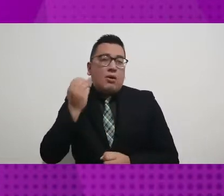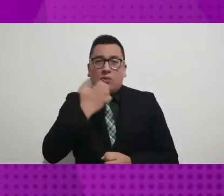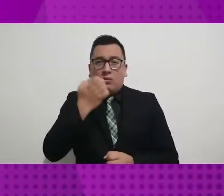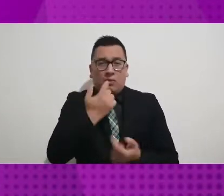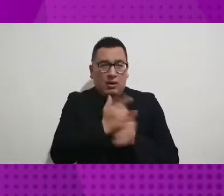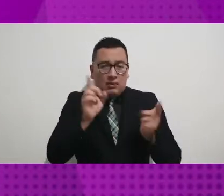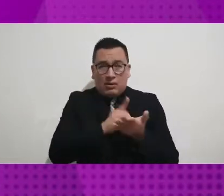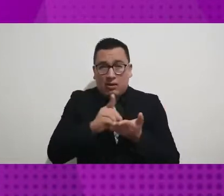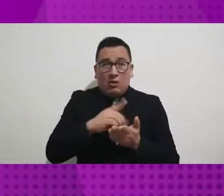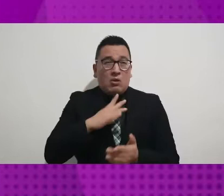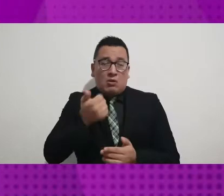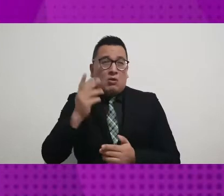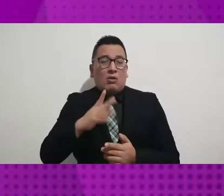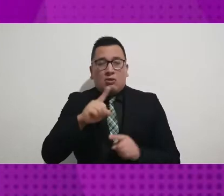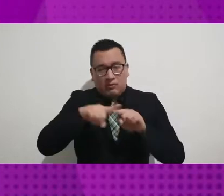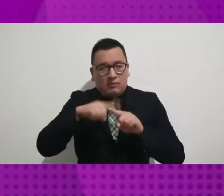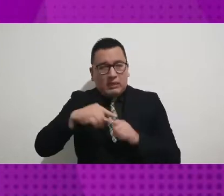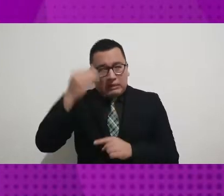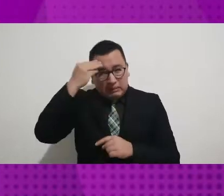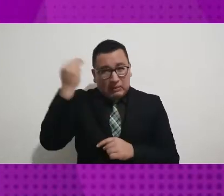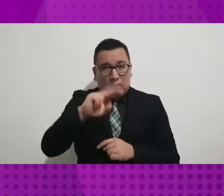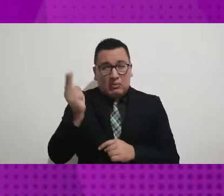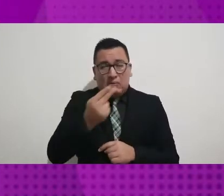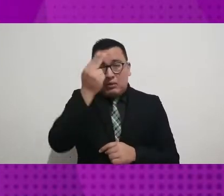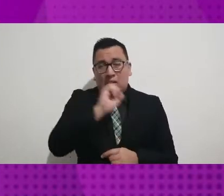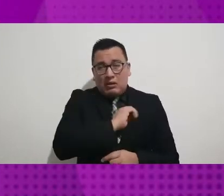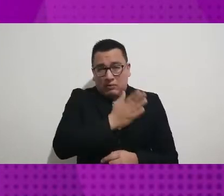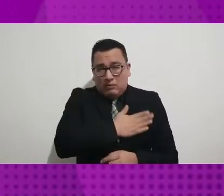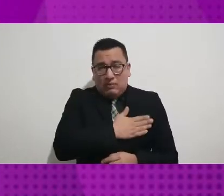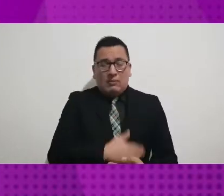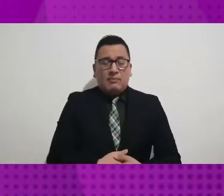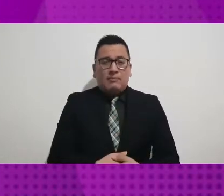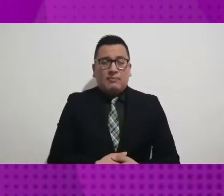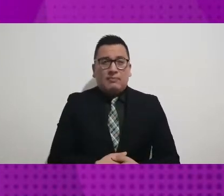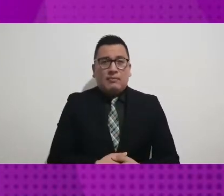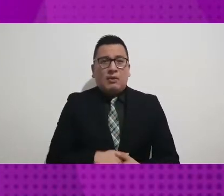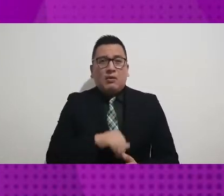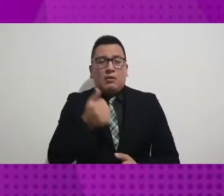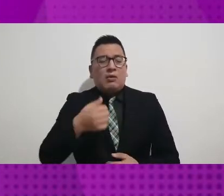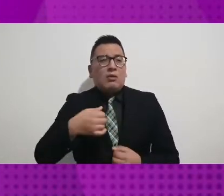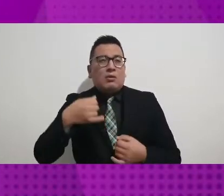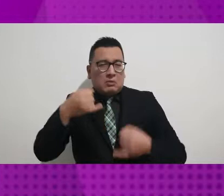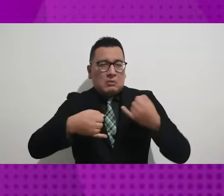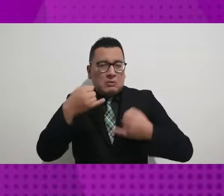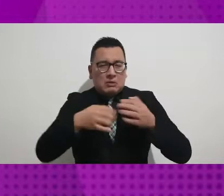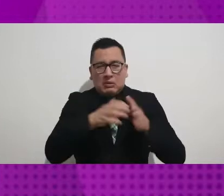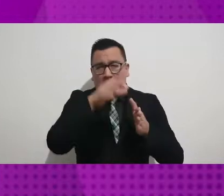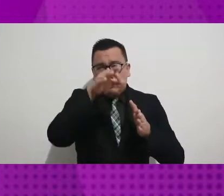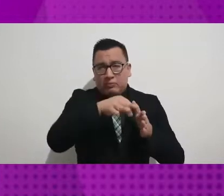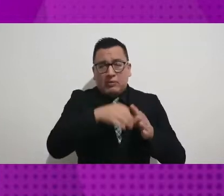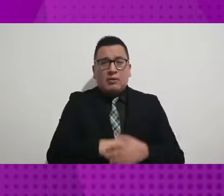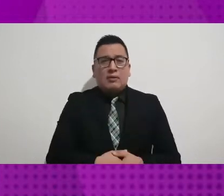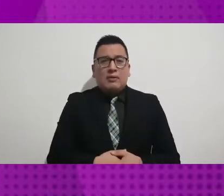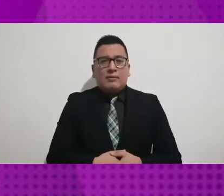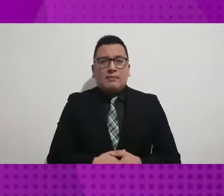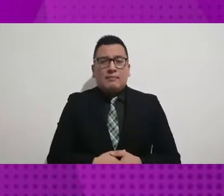Escuela Libre de Derecho, cuenta con posgrados en Derechos Humanos por la Universidad de Castilla-La Mancha en Toledo, España, Justicia Electoral del